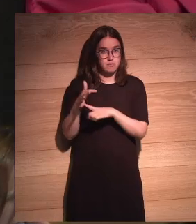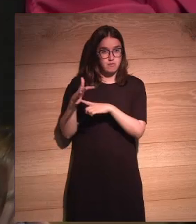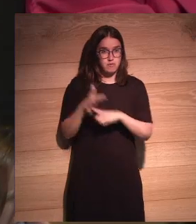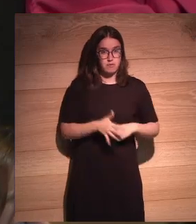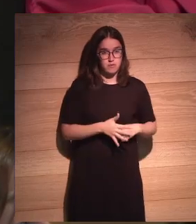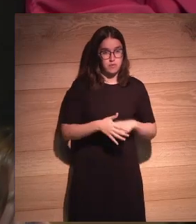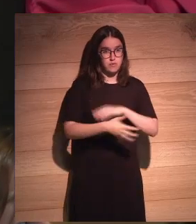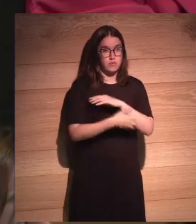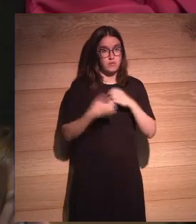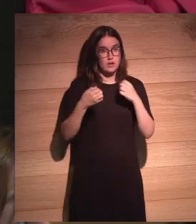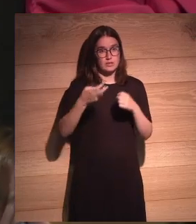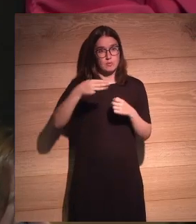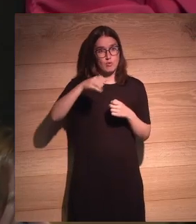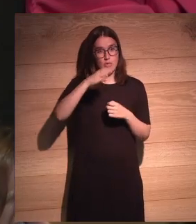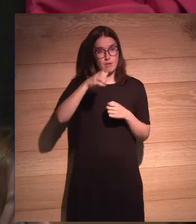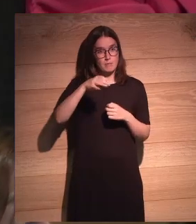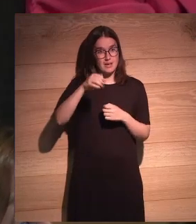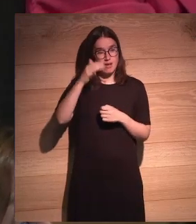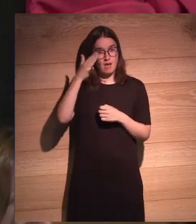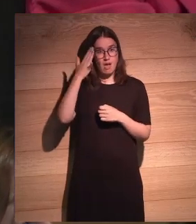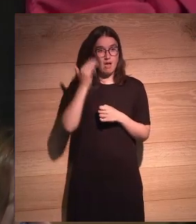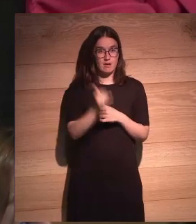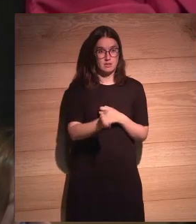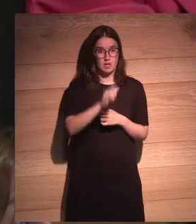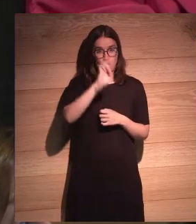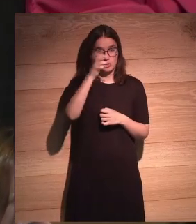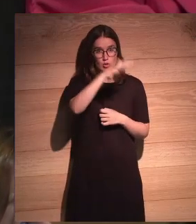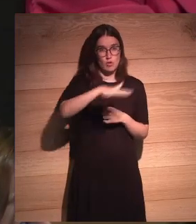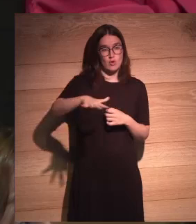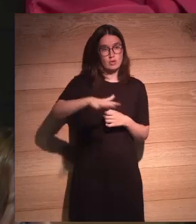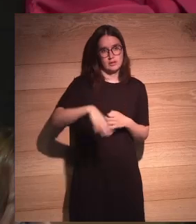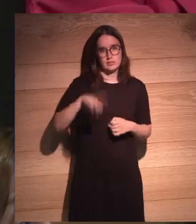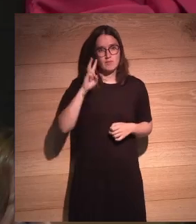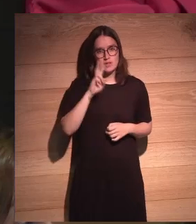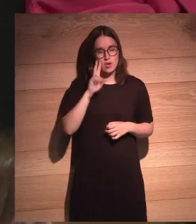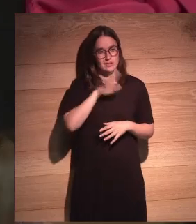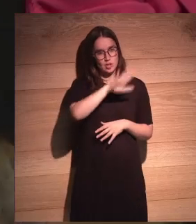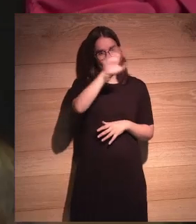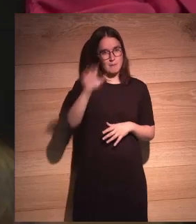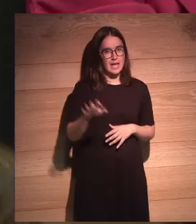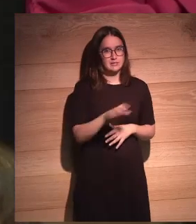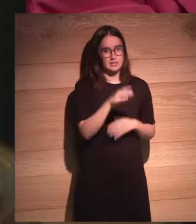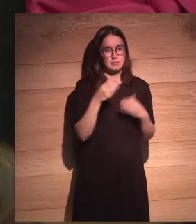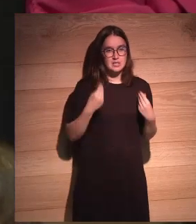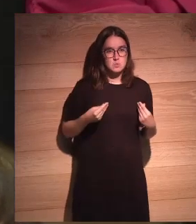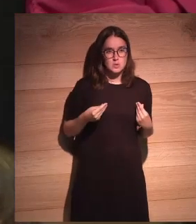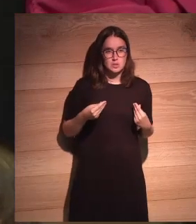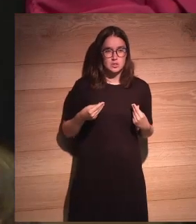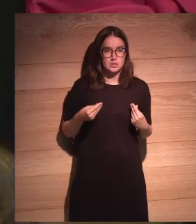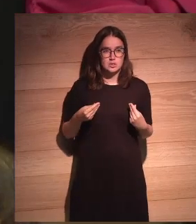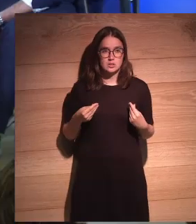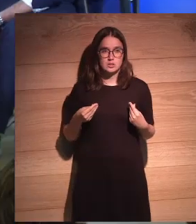vulnerabilidad, en Mozambique, en Haití, en distintos sitios, y veo que estos países no